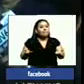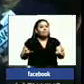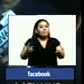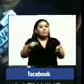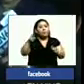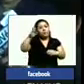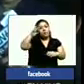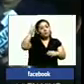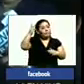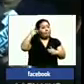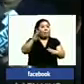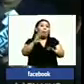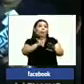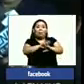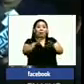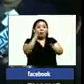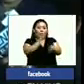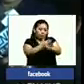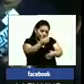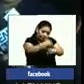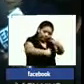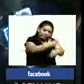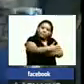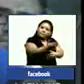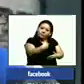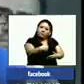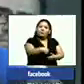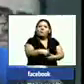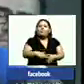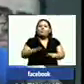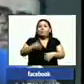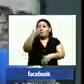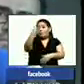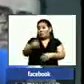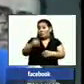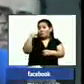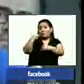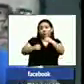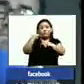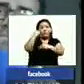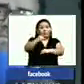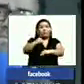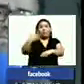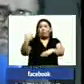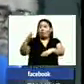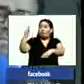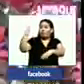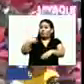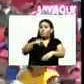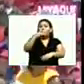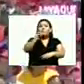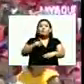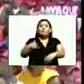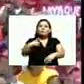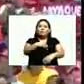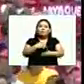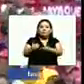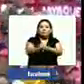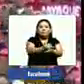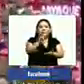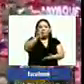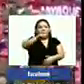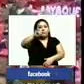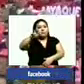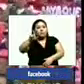limitar la acción de cobro que ya nosotros estamos ejecutando. La fecha límite de pago fue establecida por el titular de Hacienda el pasado 3 de